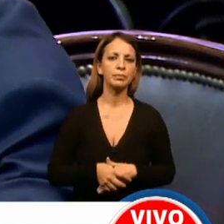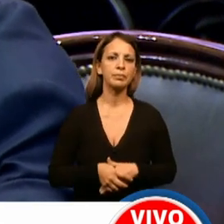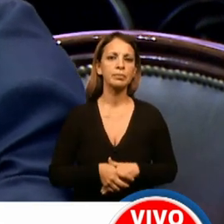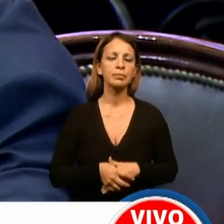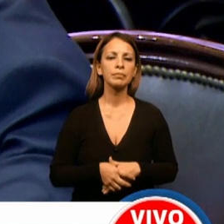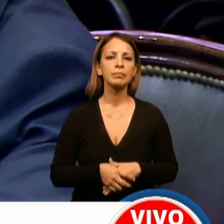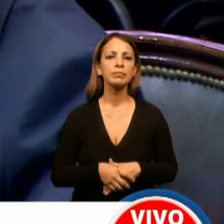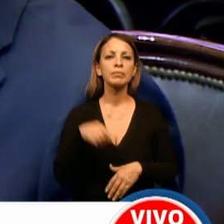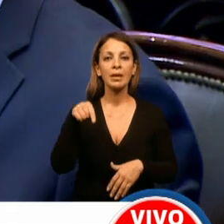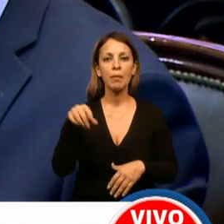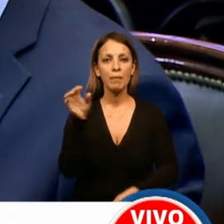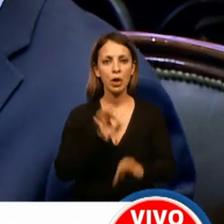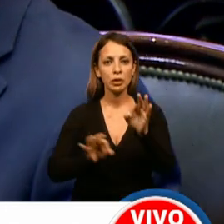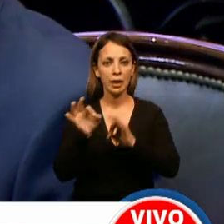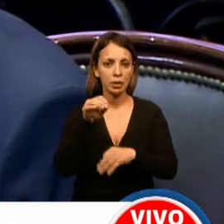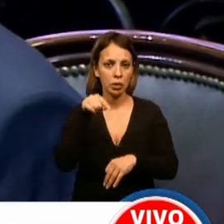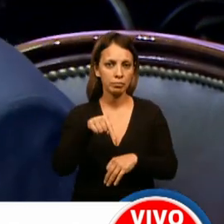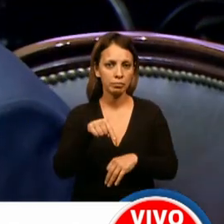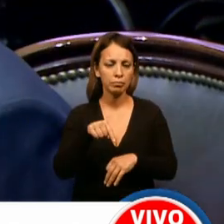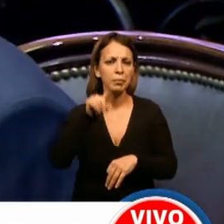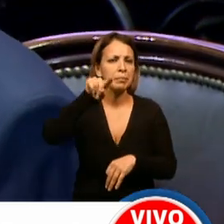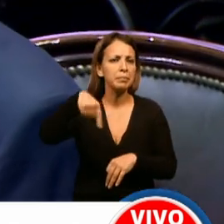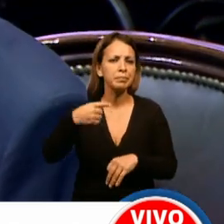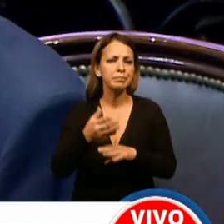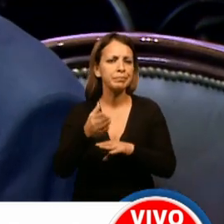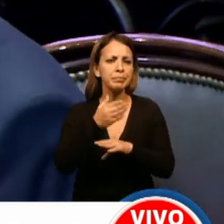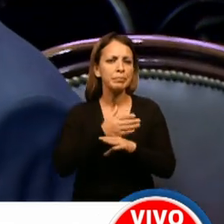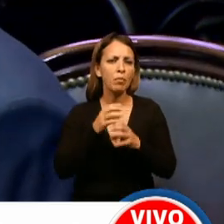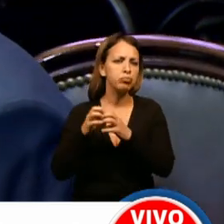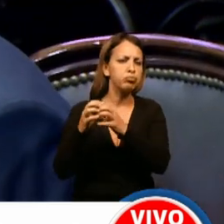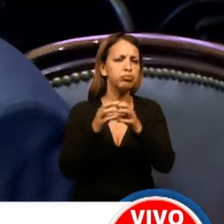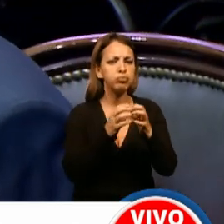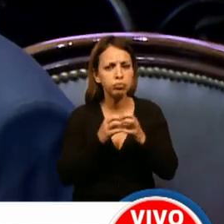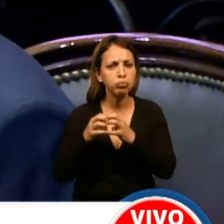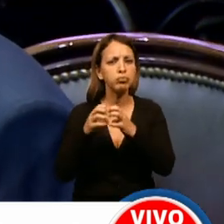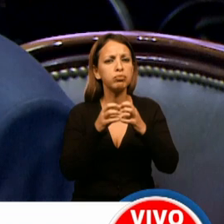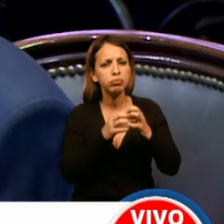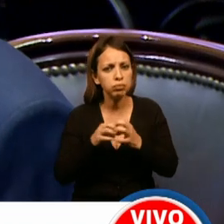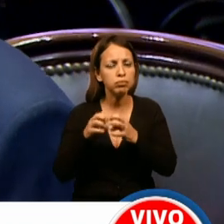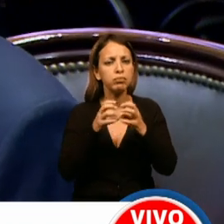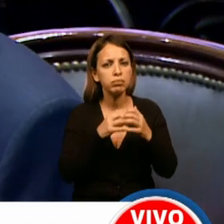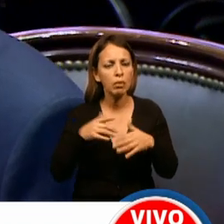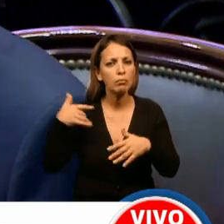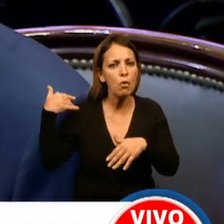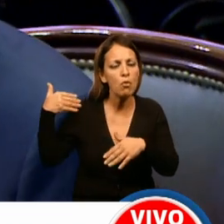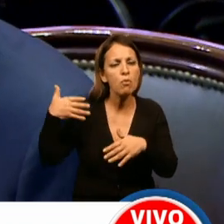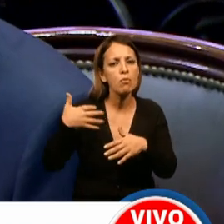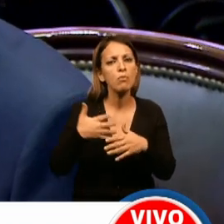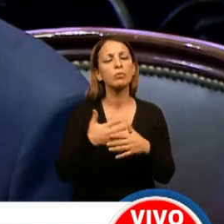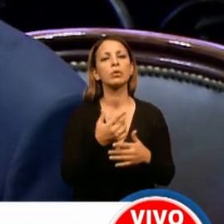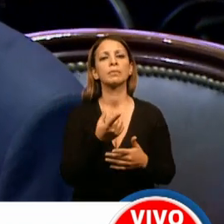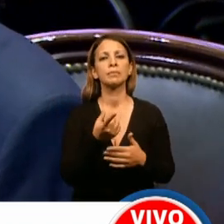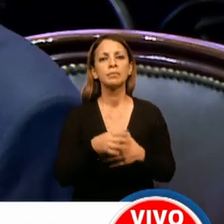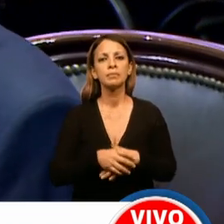el tratamiento de este proyecto es el resultado de un amplio debate que se viene dando desde hace mucho tiempo en